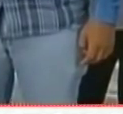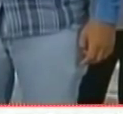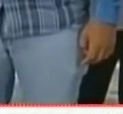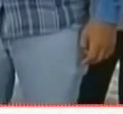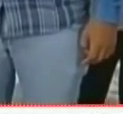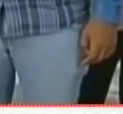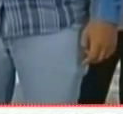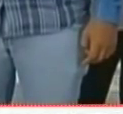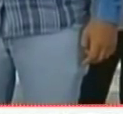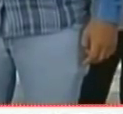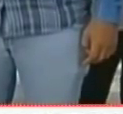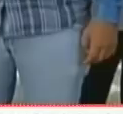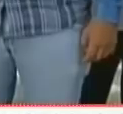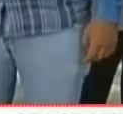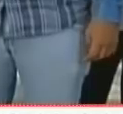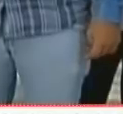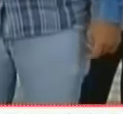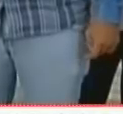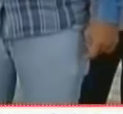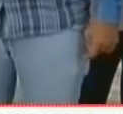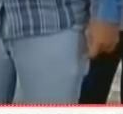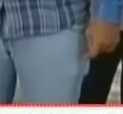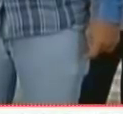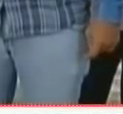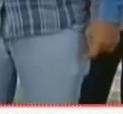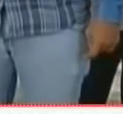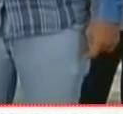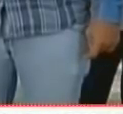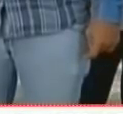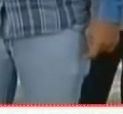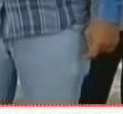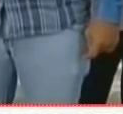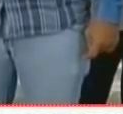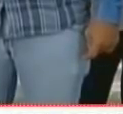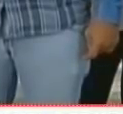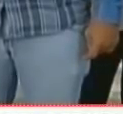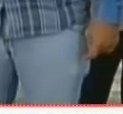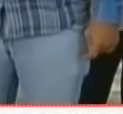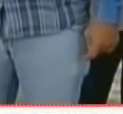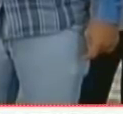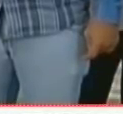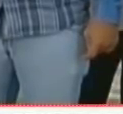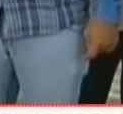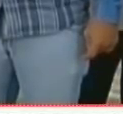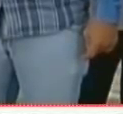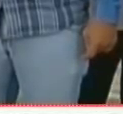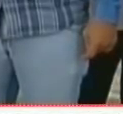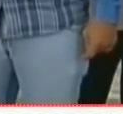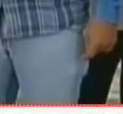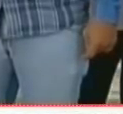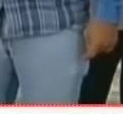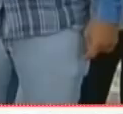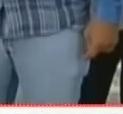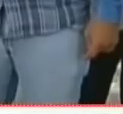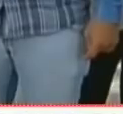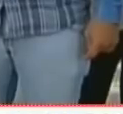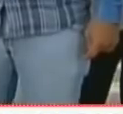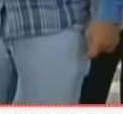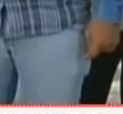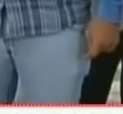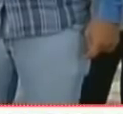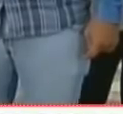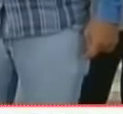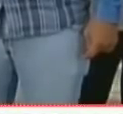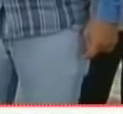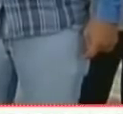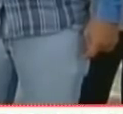Guaira. Estamos aquí cumpliendo hoy 10 años en el Banco Venezuela en manos del Estado. Estamos en el marco